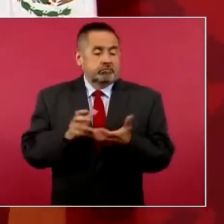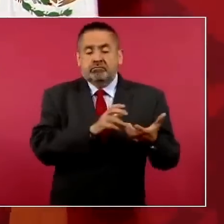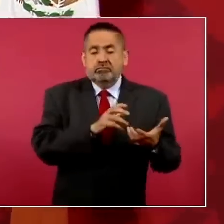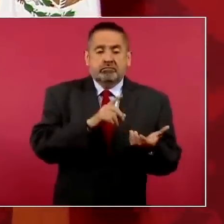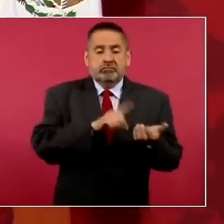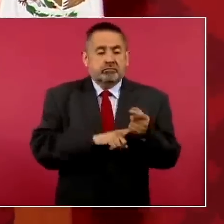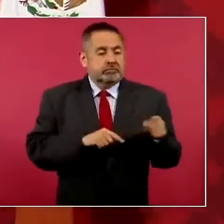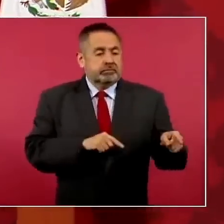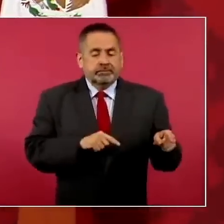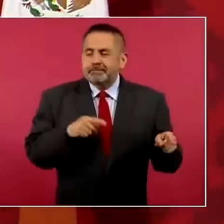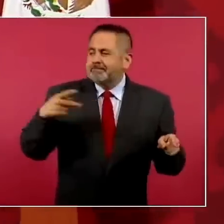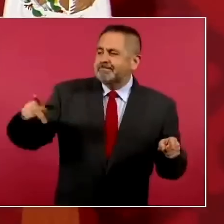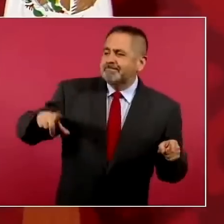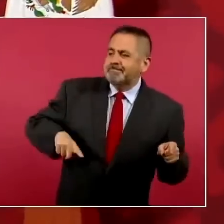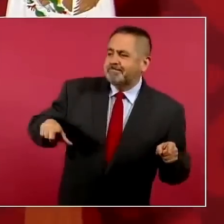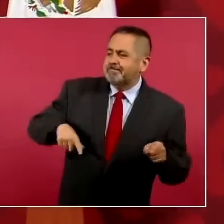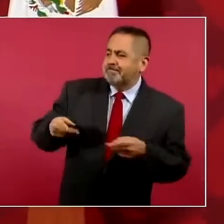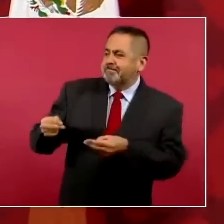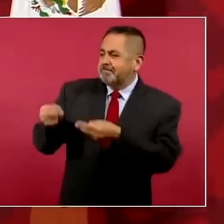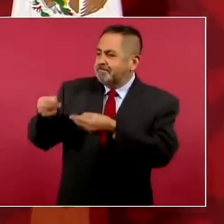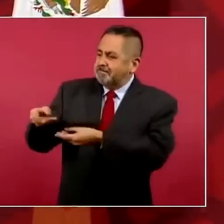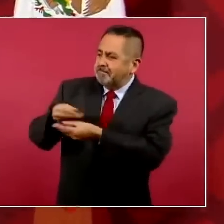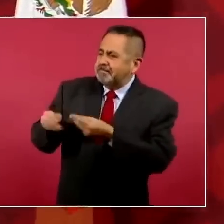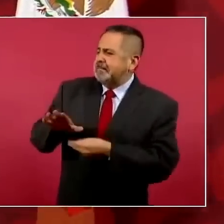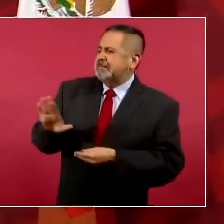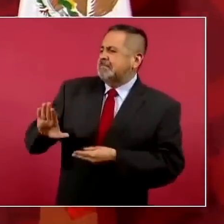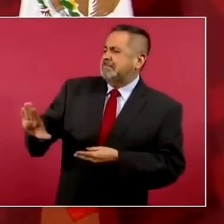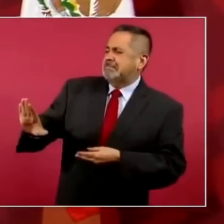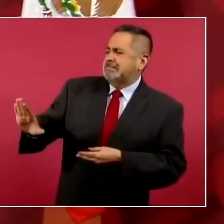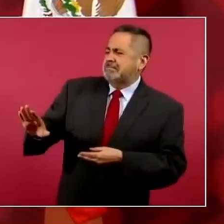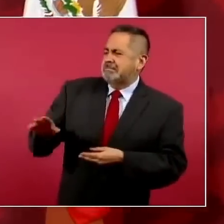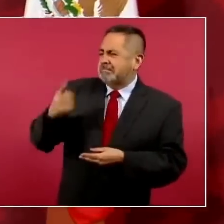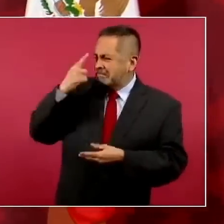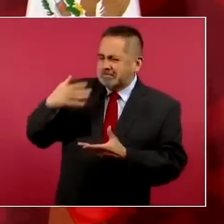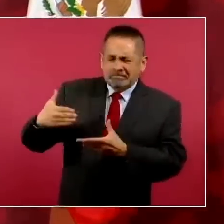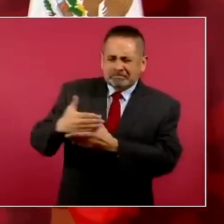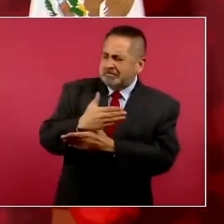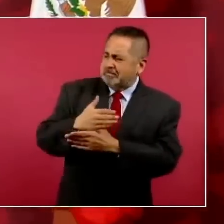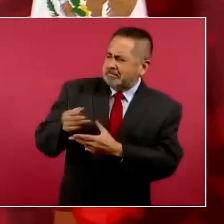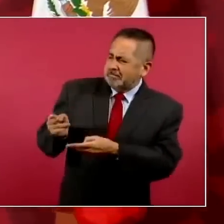que el sector público y que no hace falta el Estado,